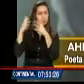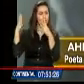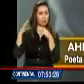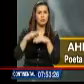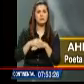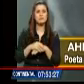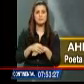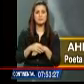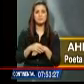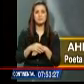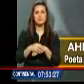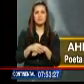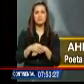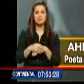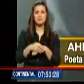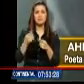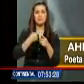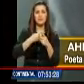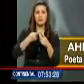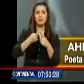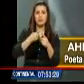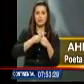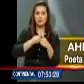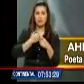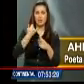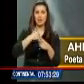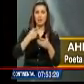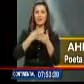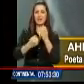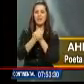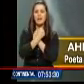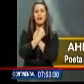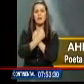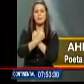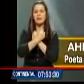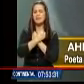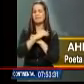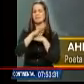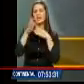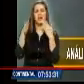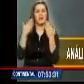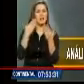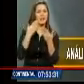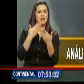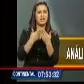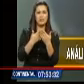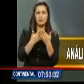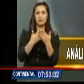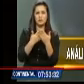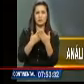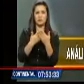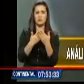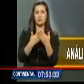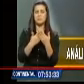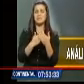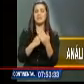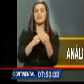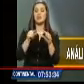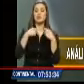claramente. Entonces, hay que llamar a todas las fuerzas amantes de